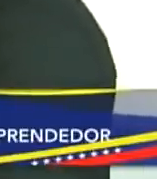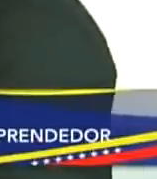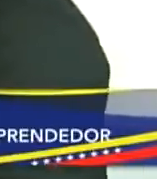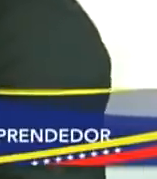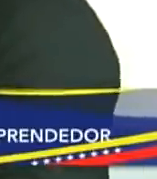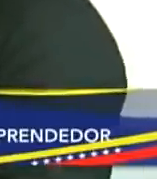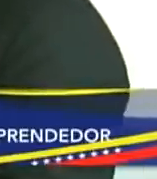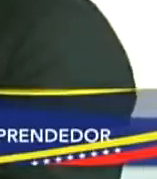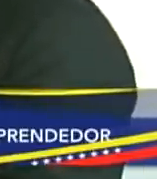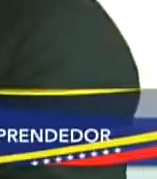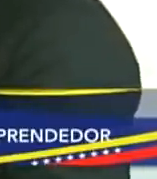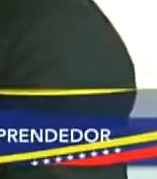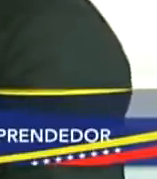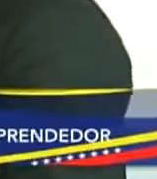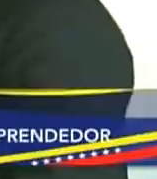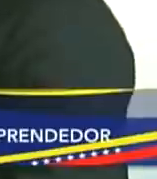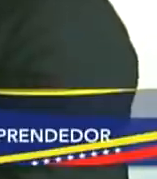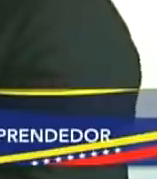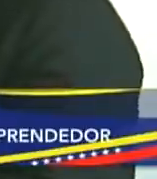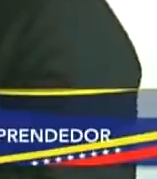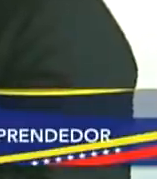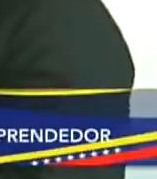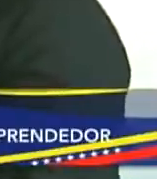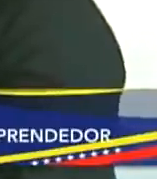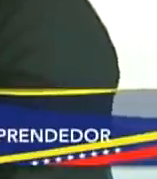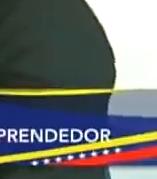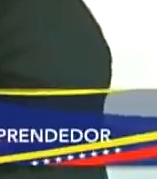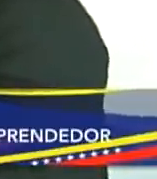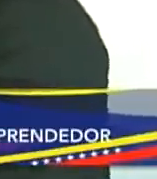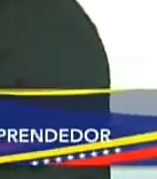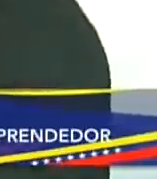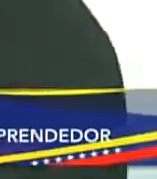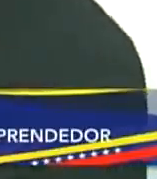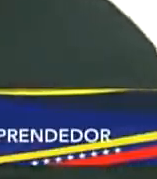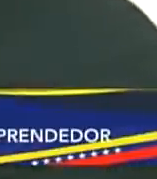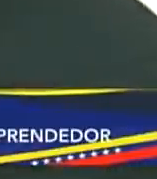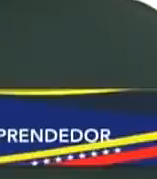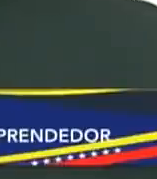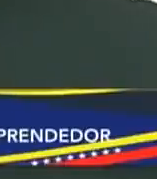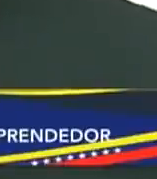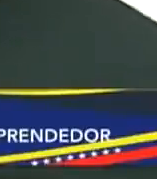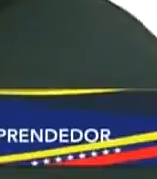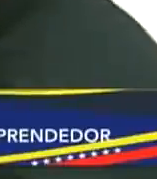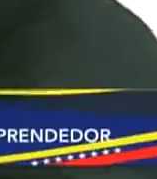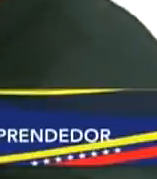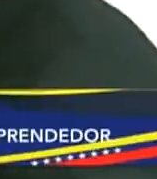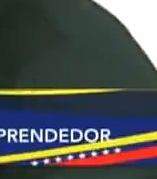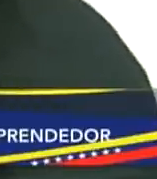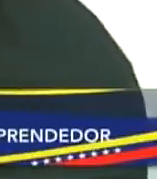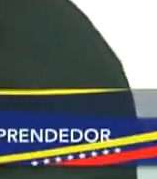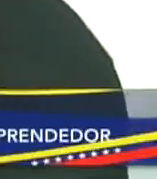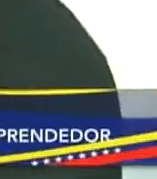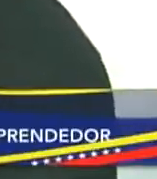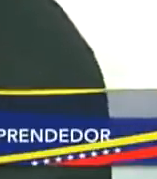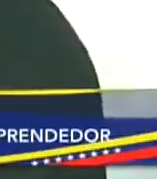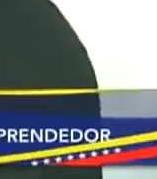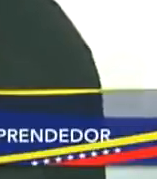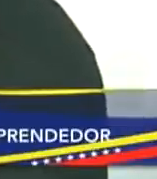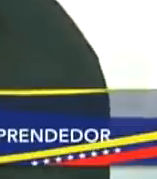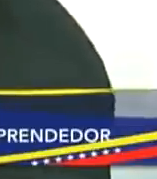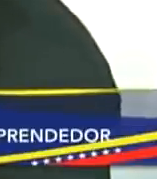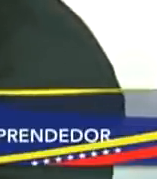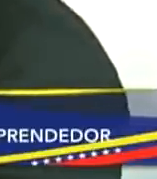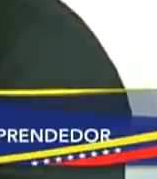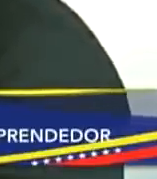de emitir el certificado de registro, que es lo que le da personalidad jurídica ante las otras instituciones, que es, digamos,